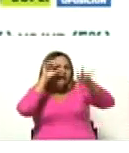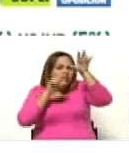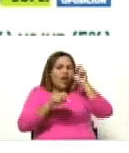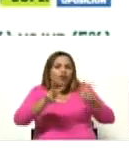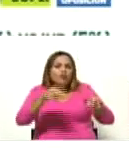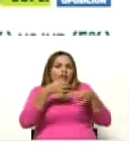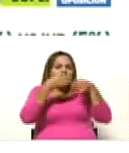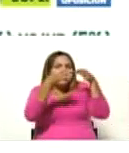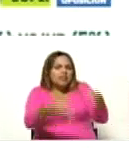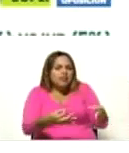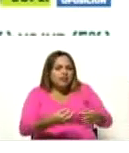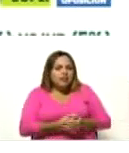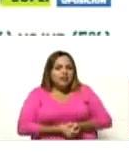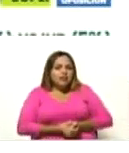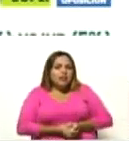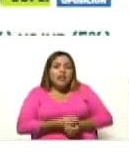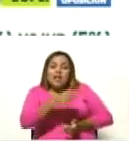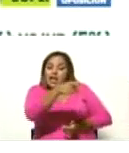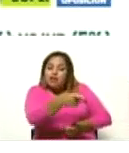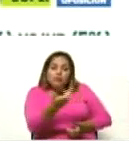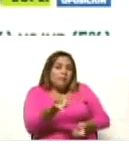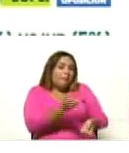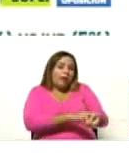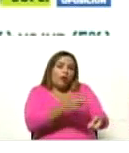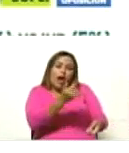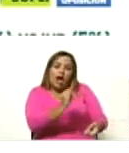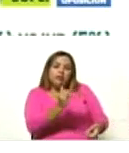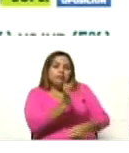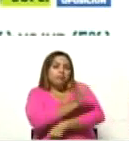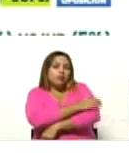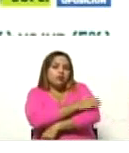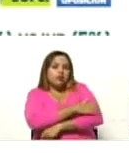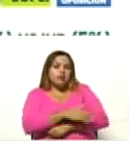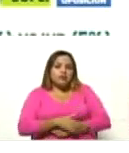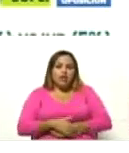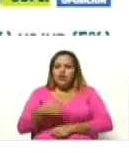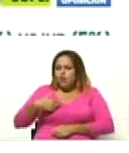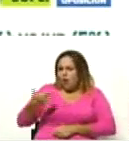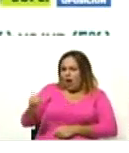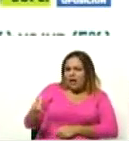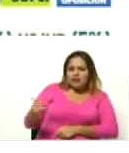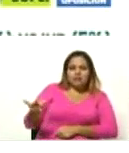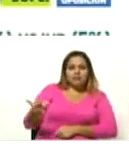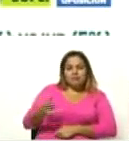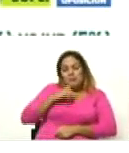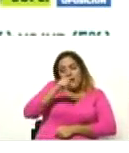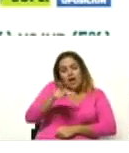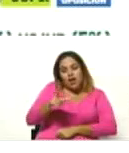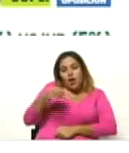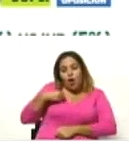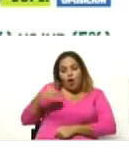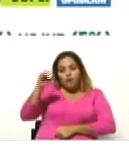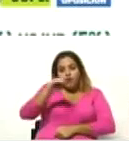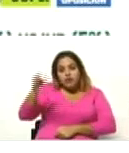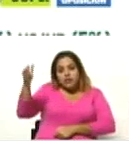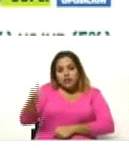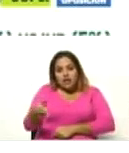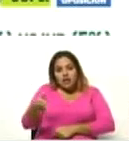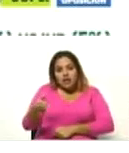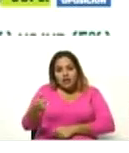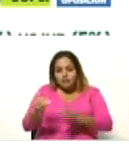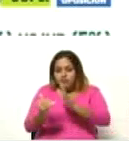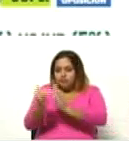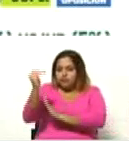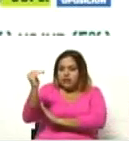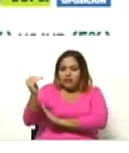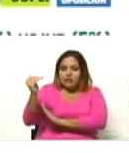nuevas realidades. Ese es el drama de la oposición. ¿Soy demasiado cruel o el error estadístico del estudio es más alto que los